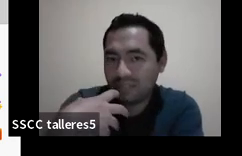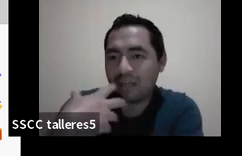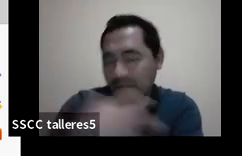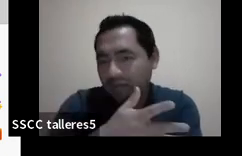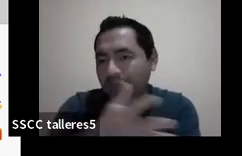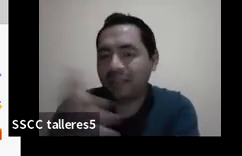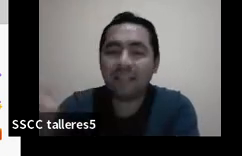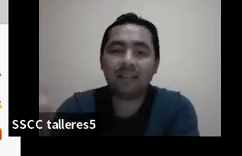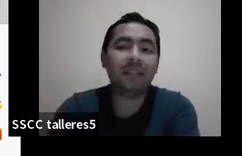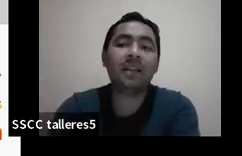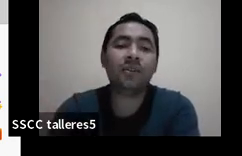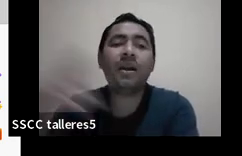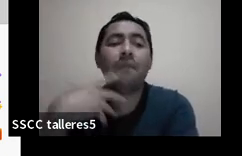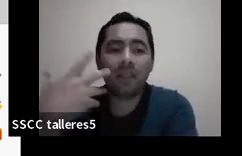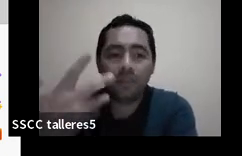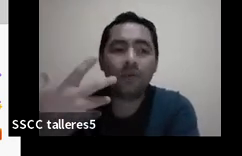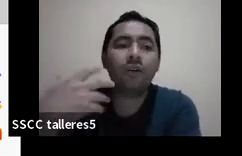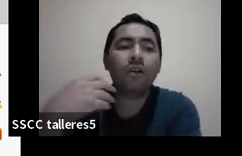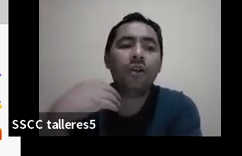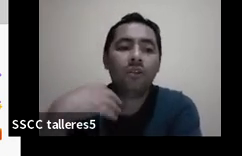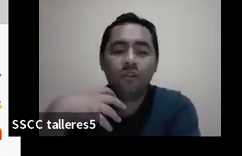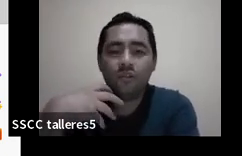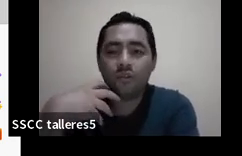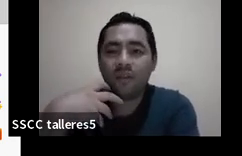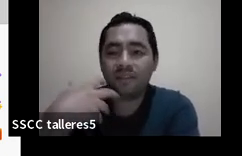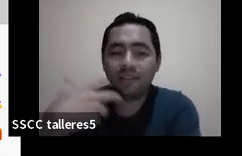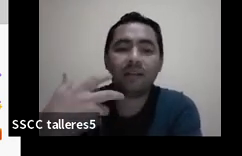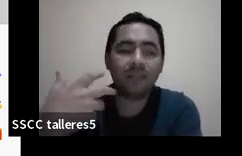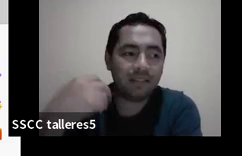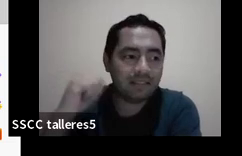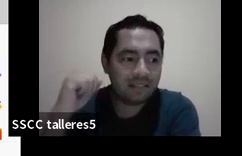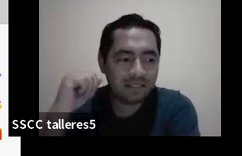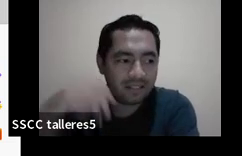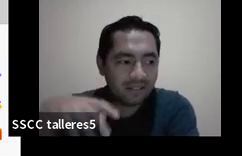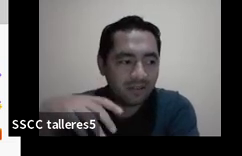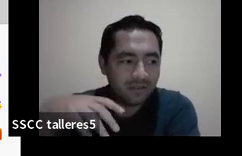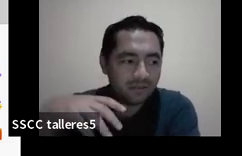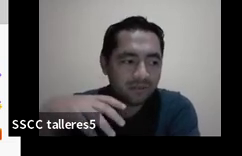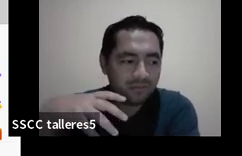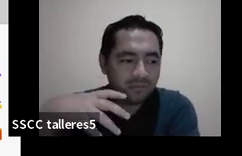hablando porque ya, o sea, 20, 30 años hablando, no va a ser,